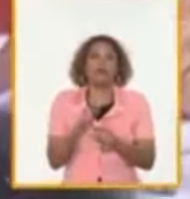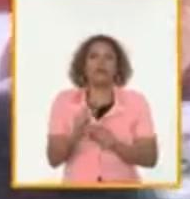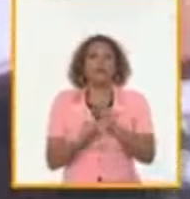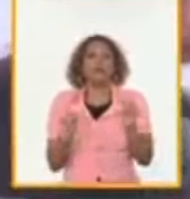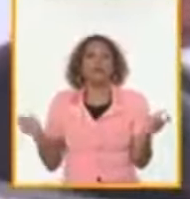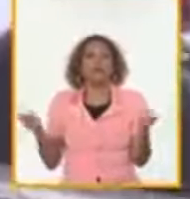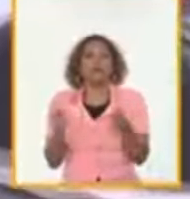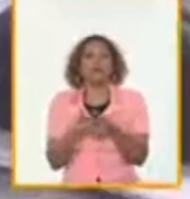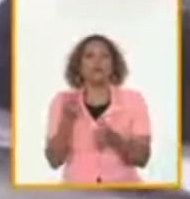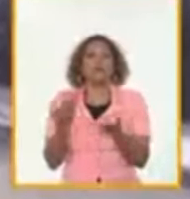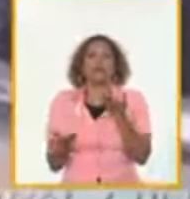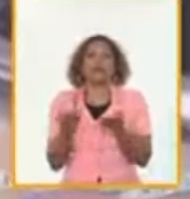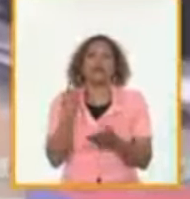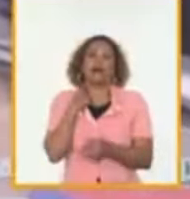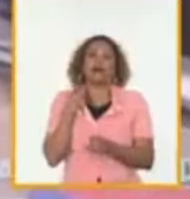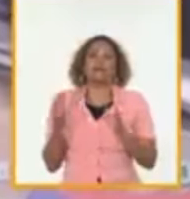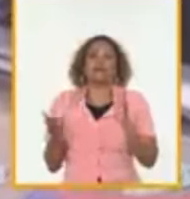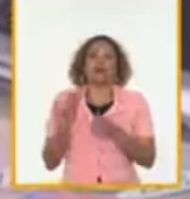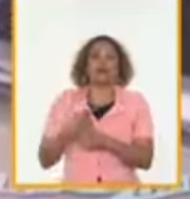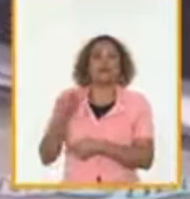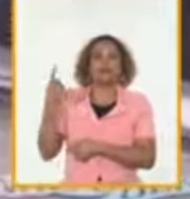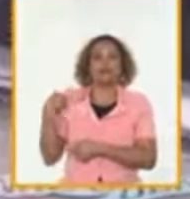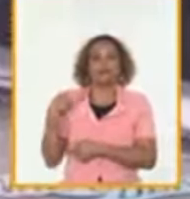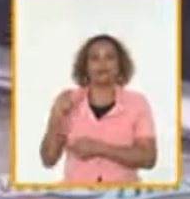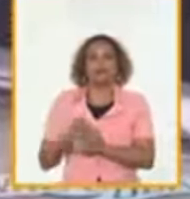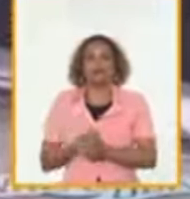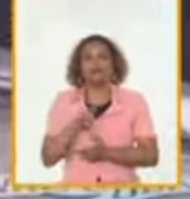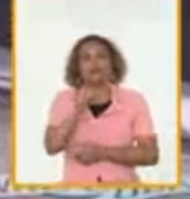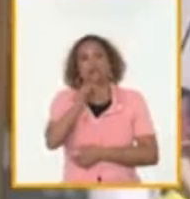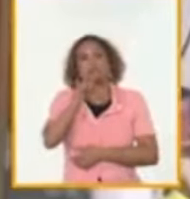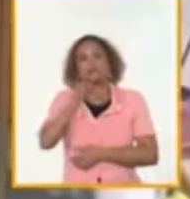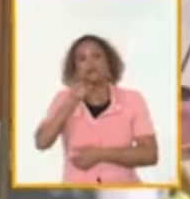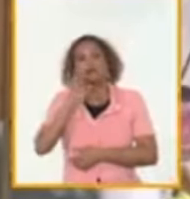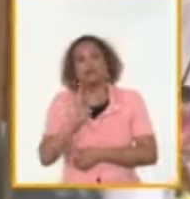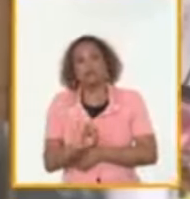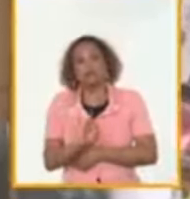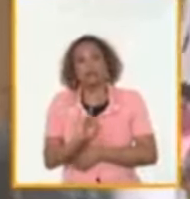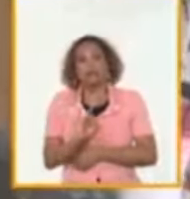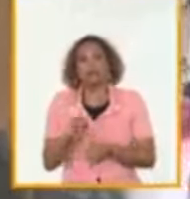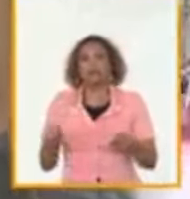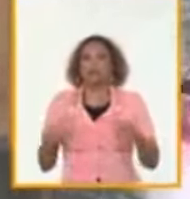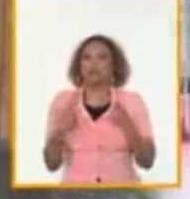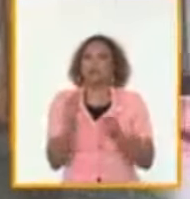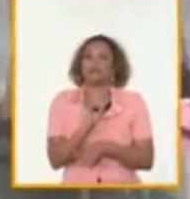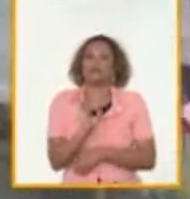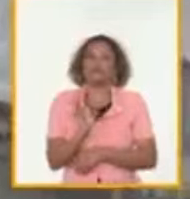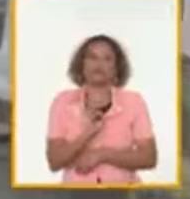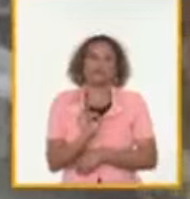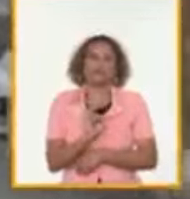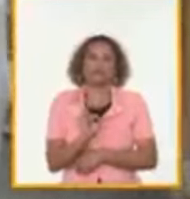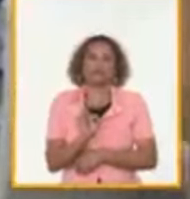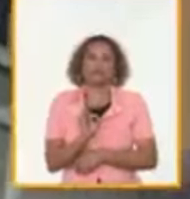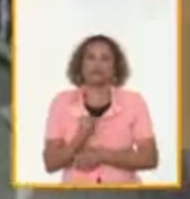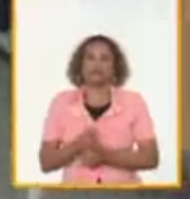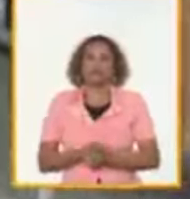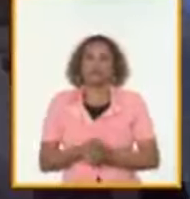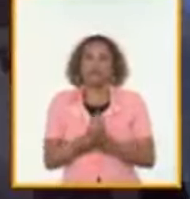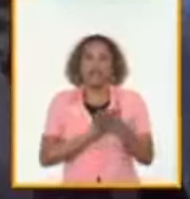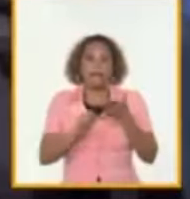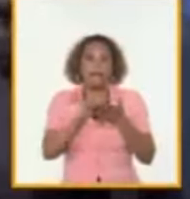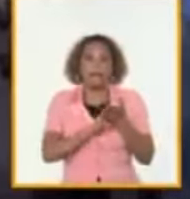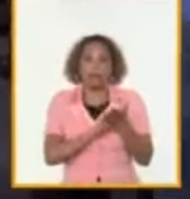respecto al año anterior y 127 Eh no cumplen lo que lo que tenemos establecido o el plan que